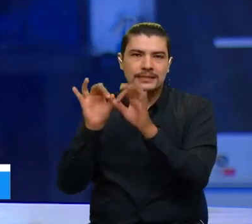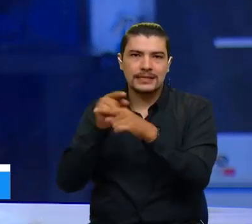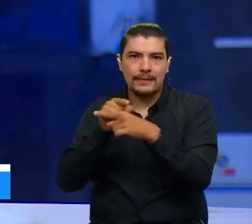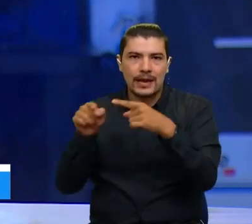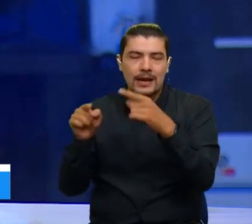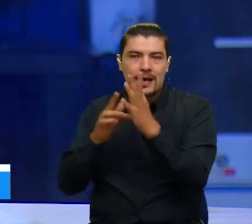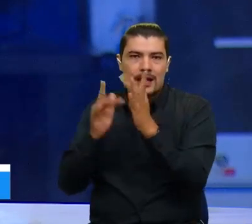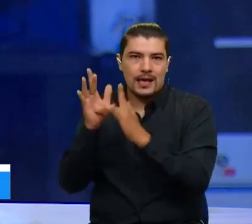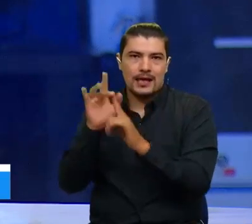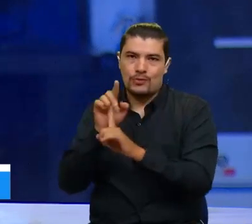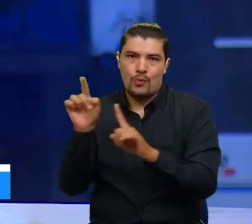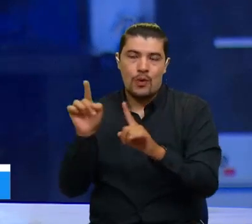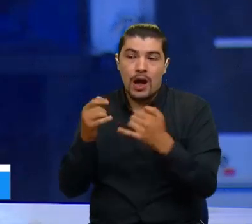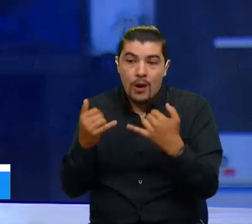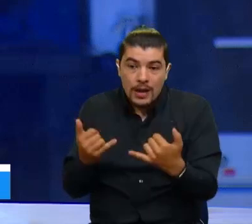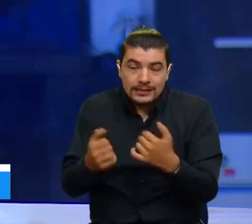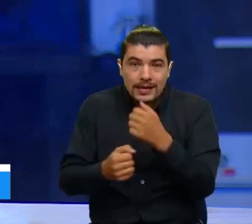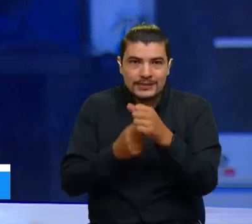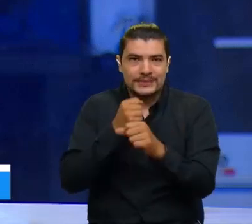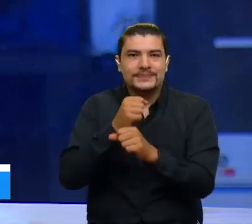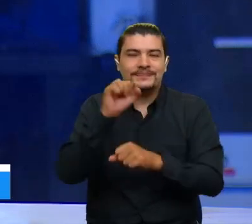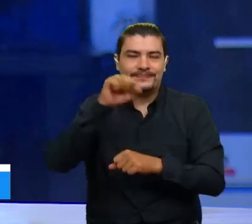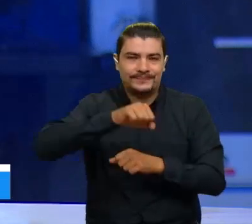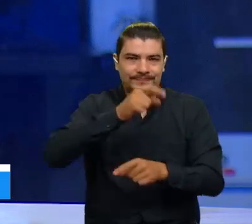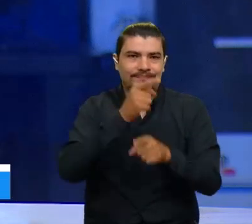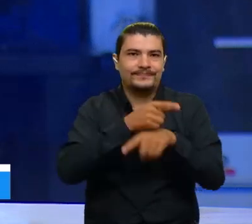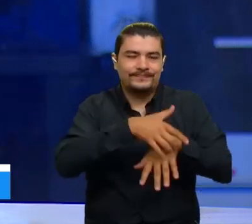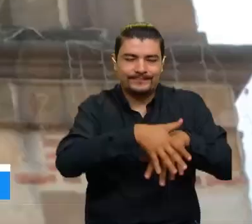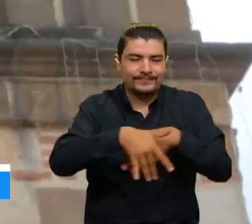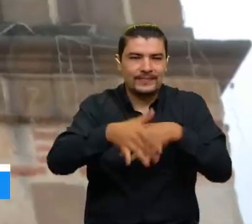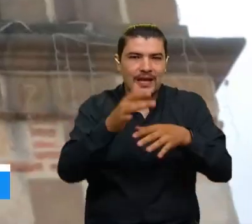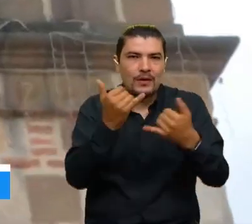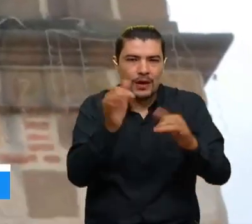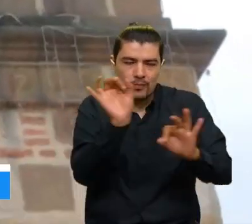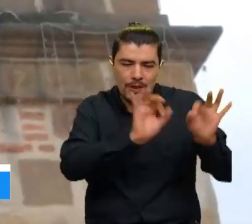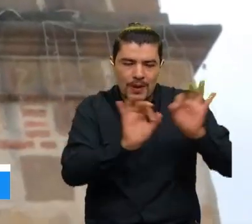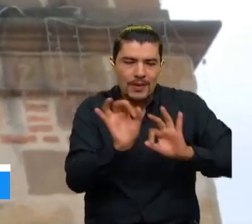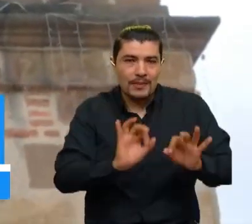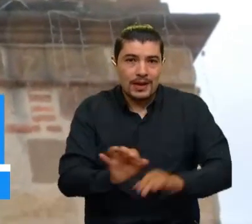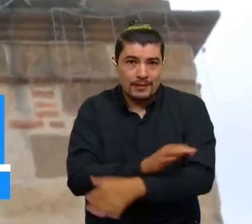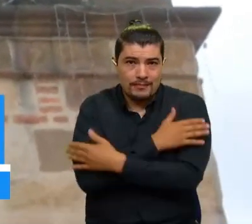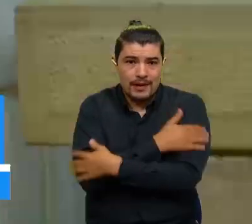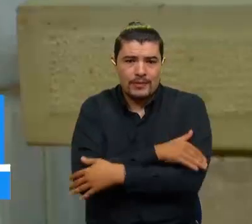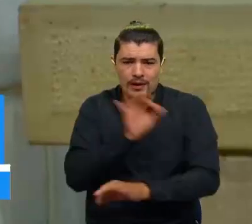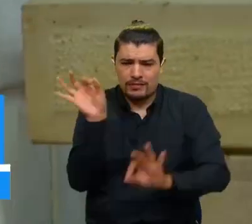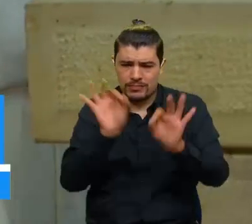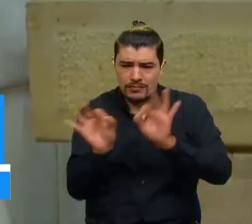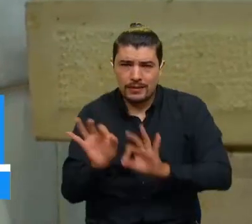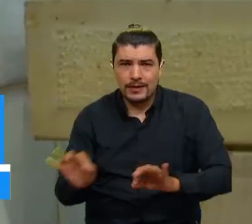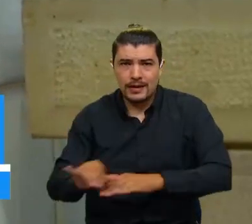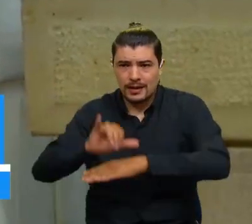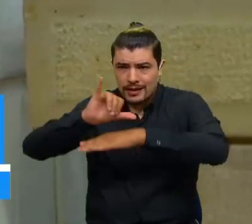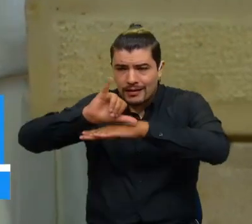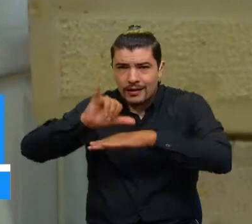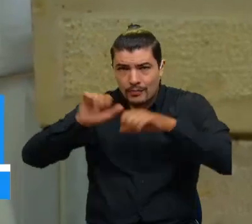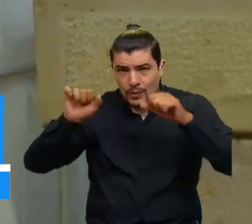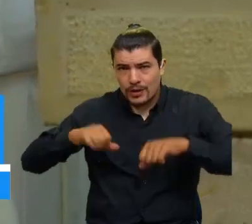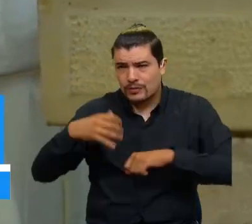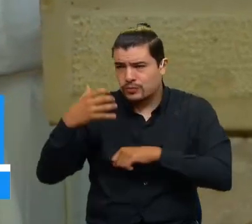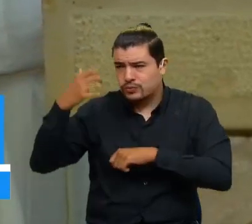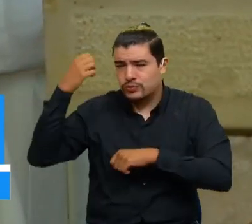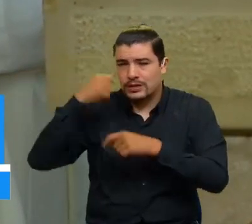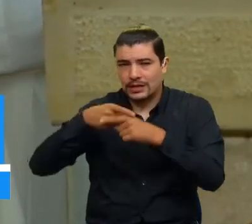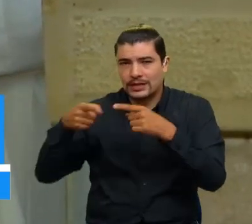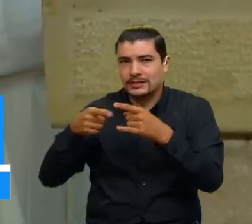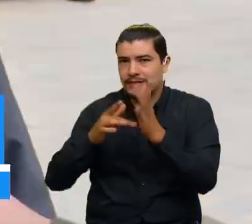revivir esos actos de fe en la ciudad mitrada. Nuevamente Pamplona prepara sus templos para vivir la tradicional Semana